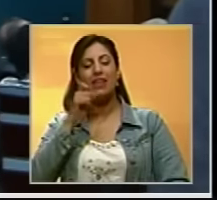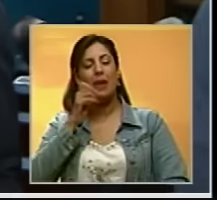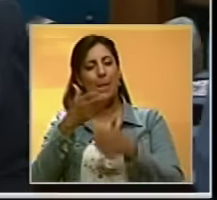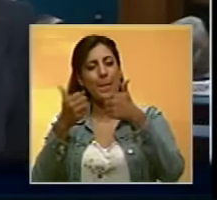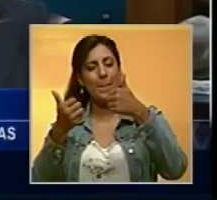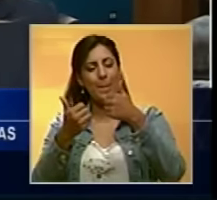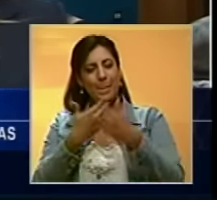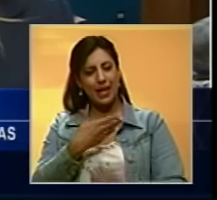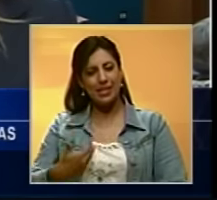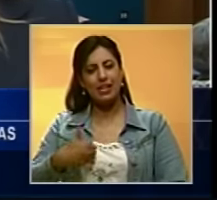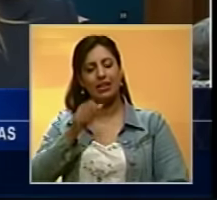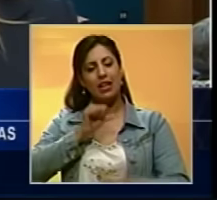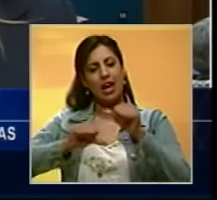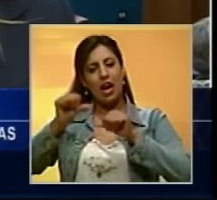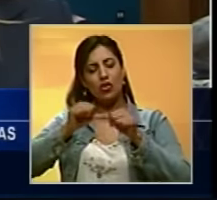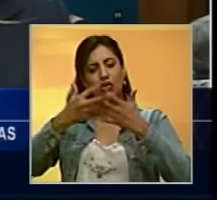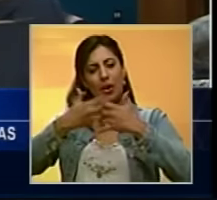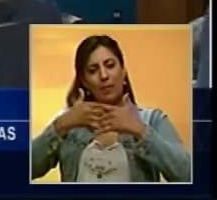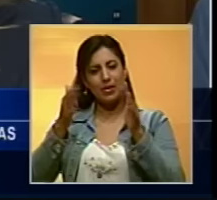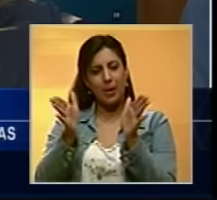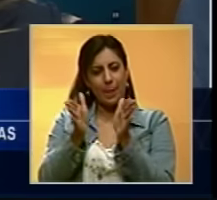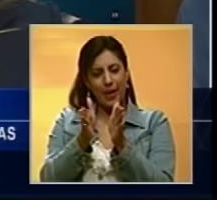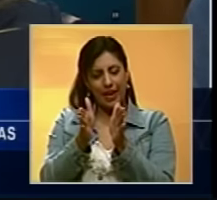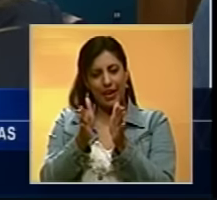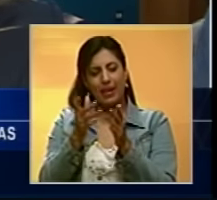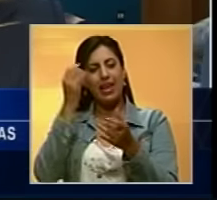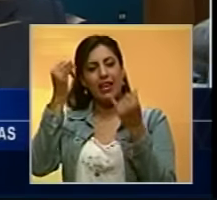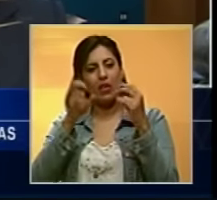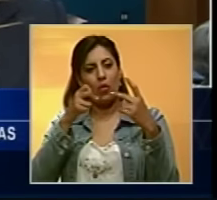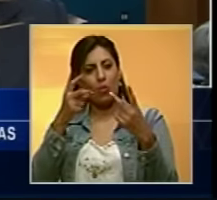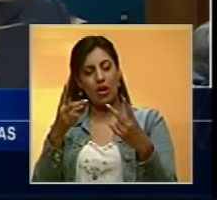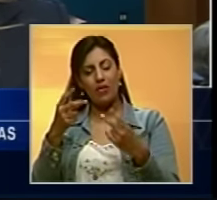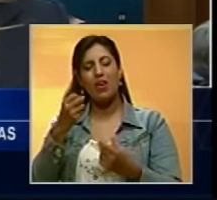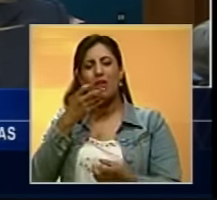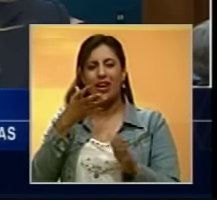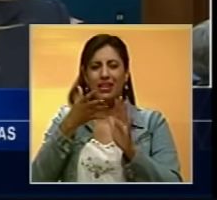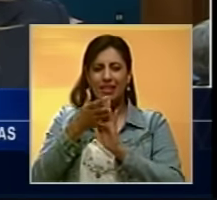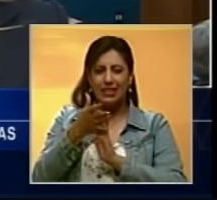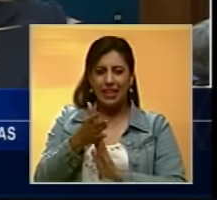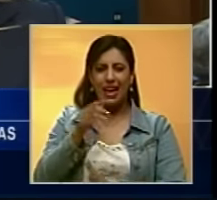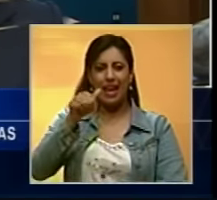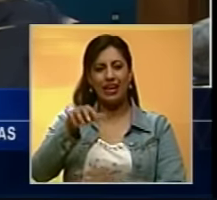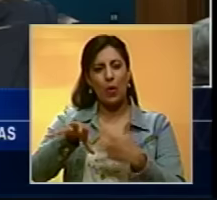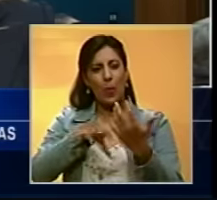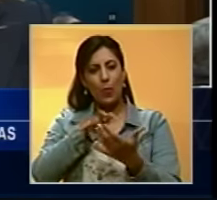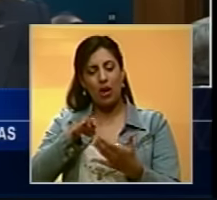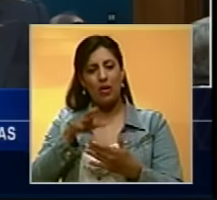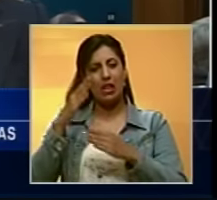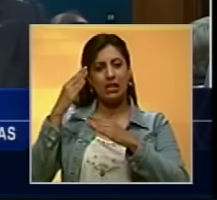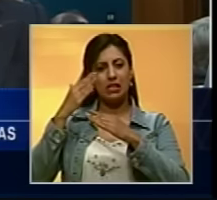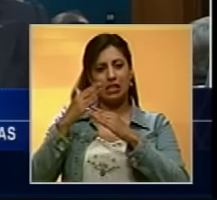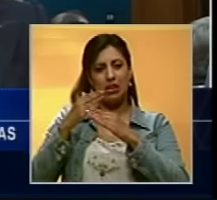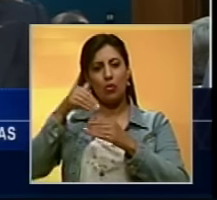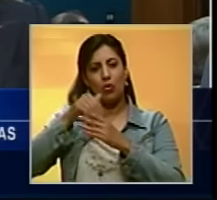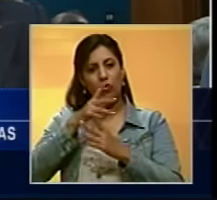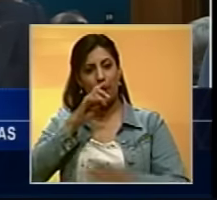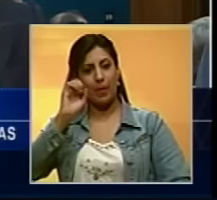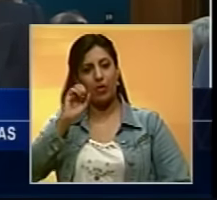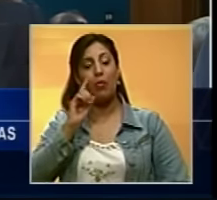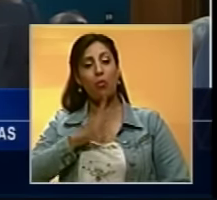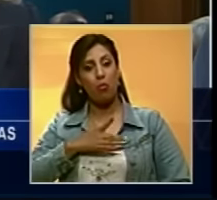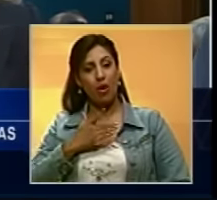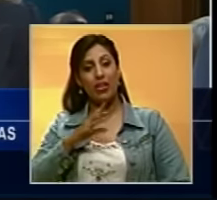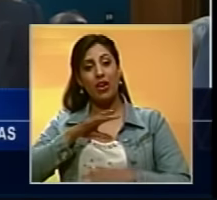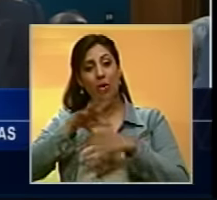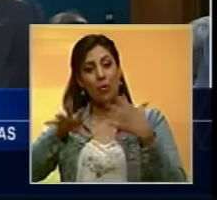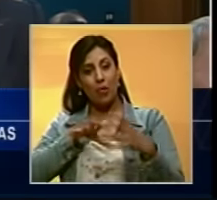presidente de la asociación de microempresarios y emprendedores él sostenía que la situación del bloqueo del referendo revocatorio podría